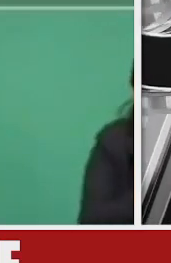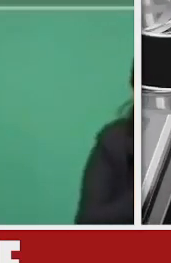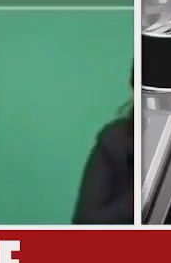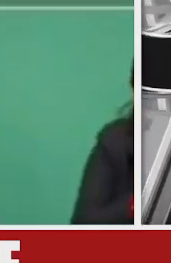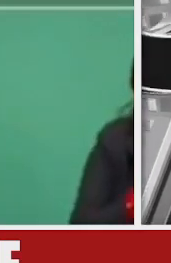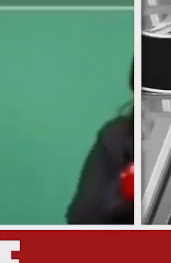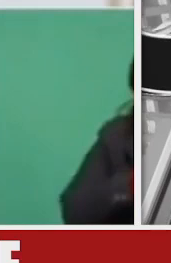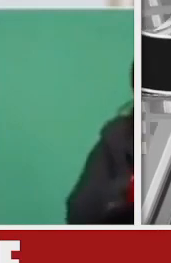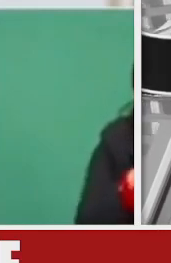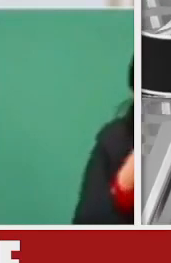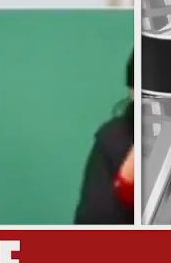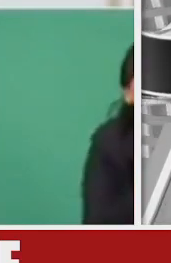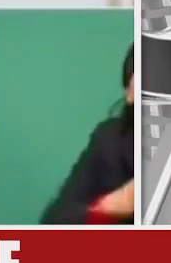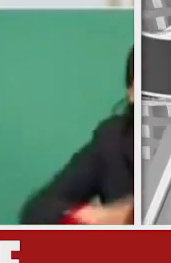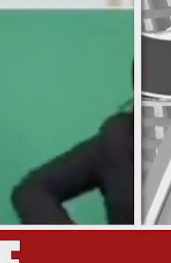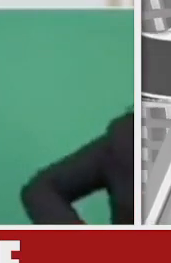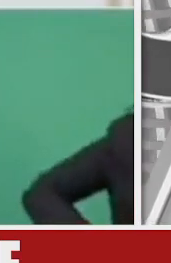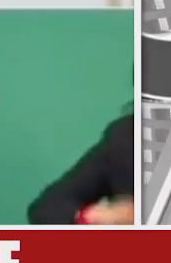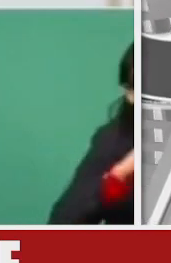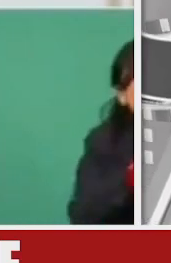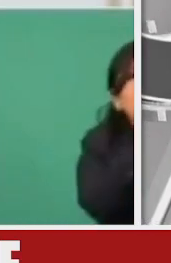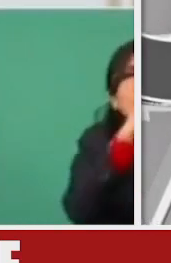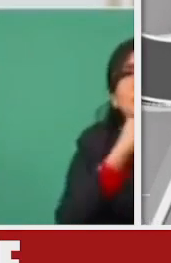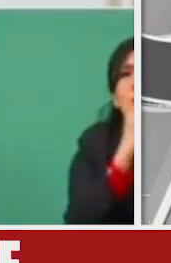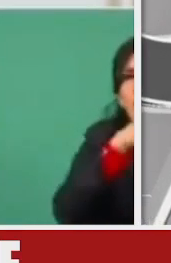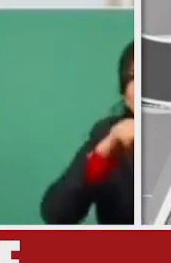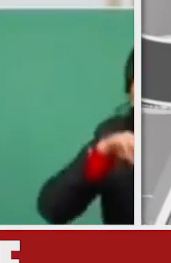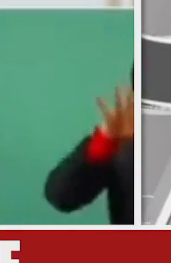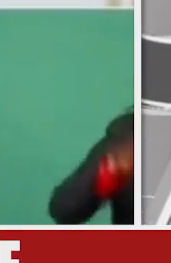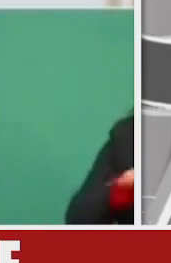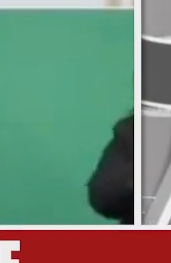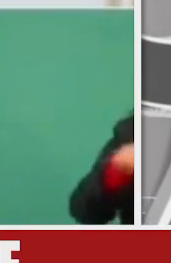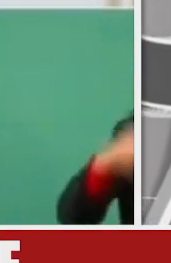porque eso suele olvidarse